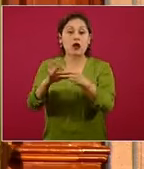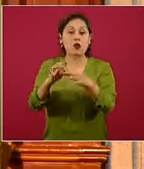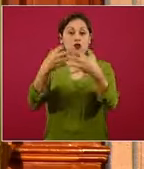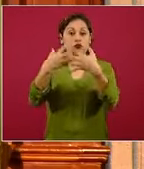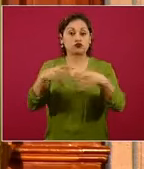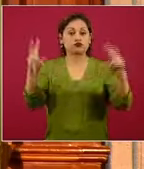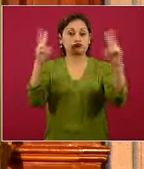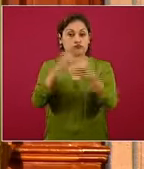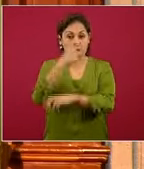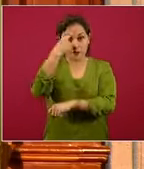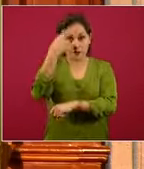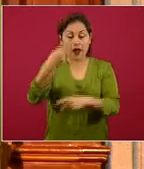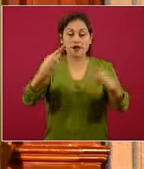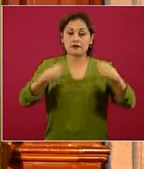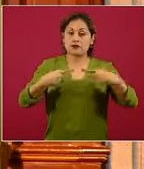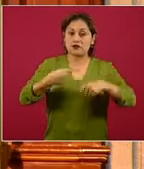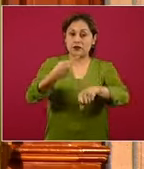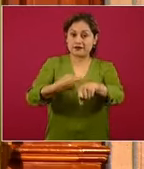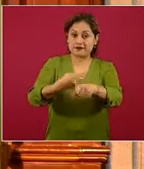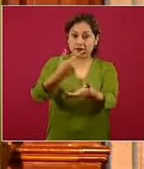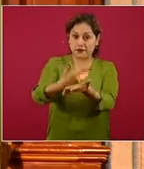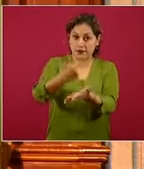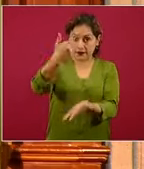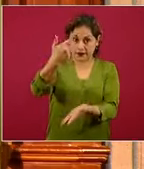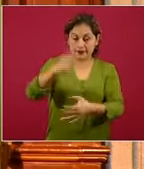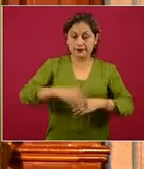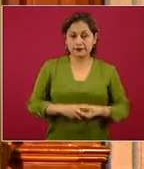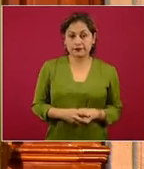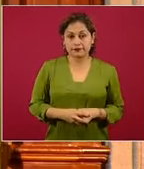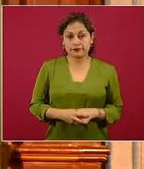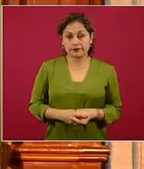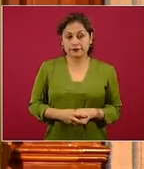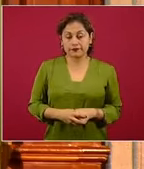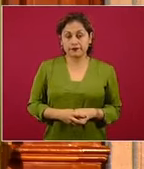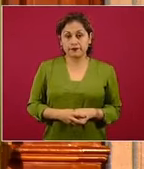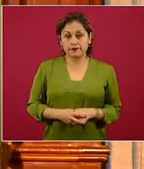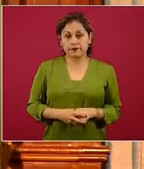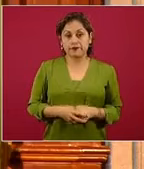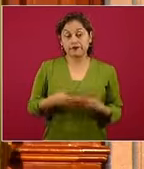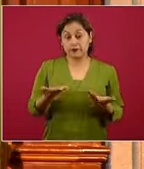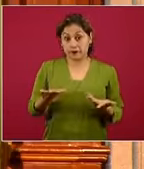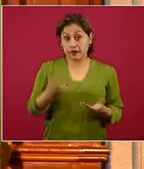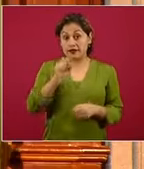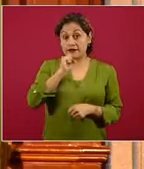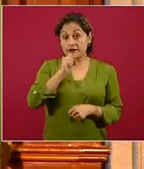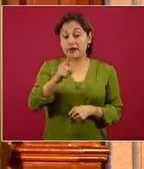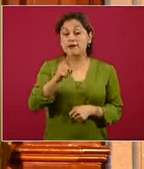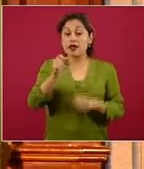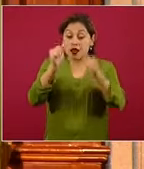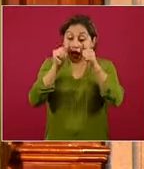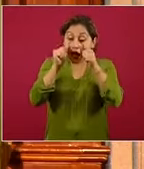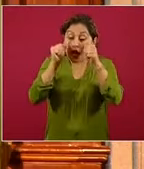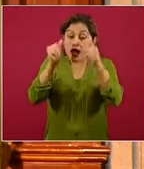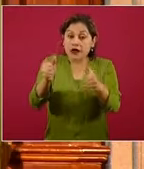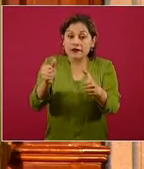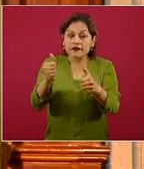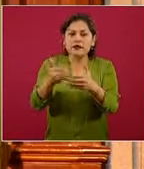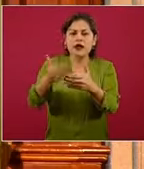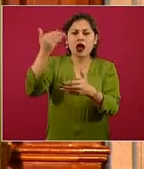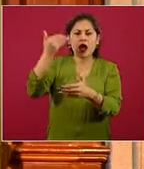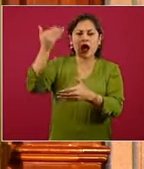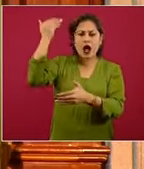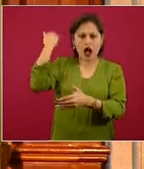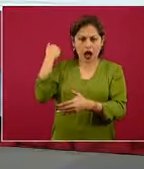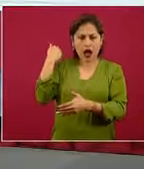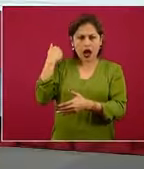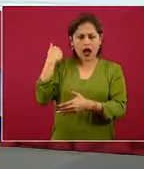para los pacientes más críticos, y en su momento se está utilizando estrategias que ya se habían utilizado en